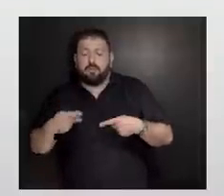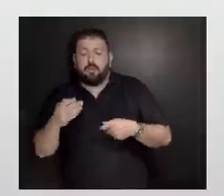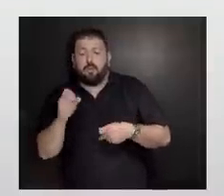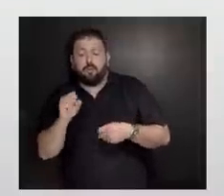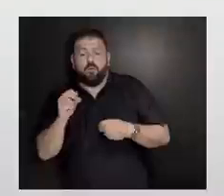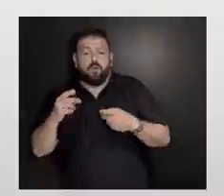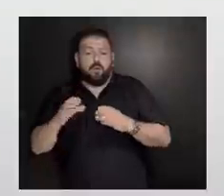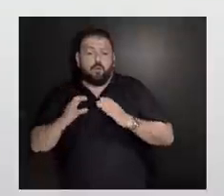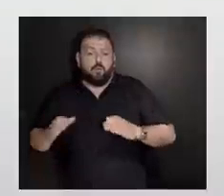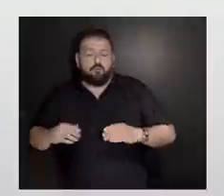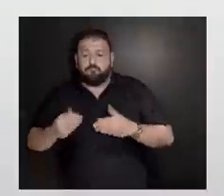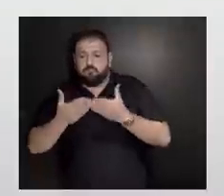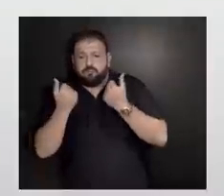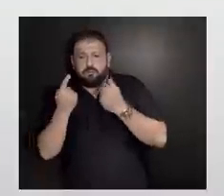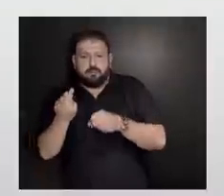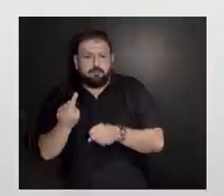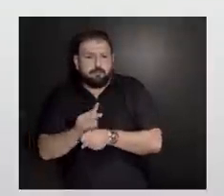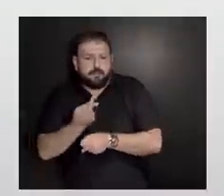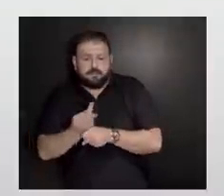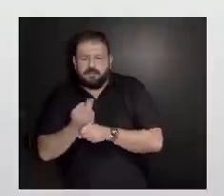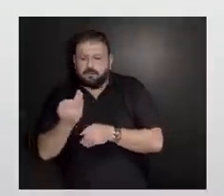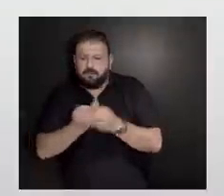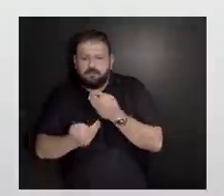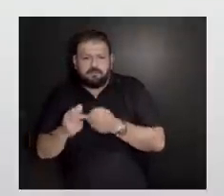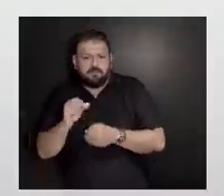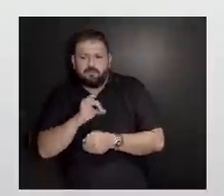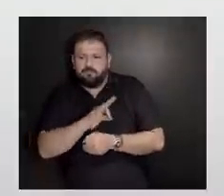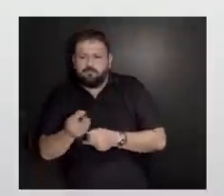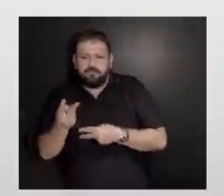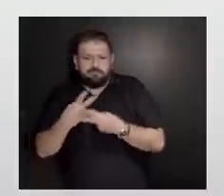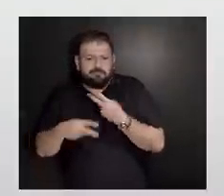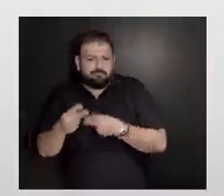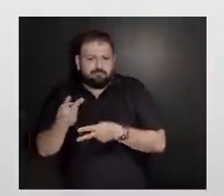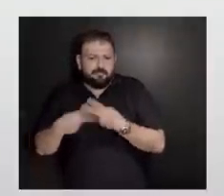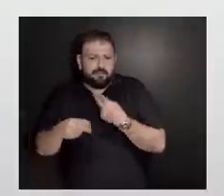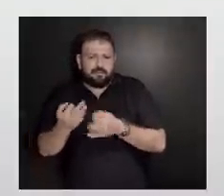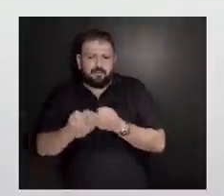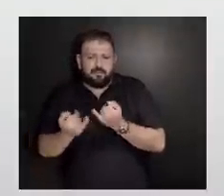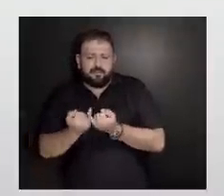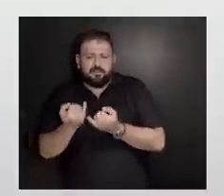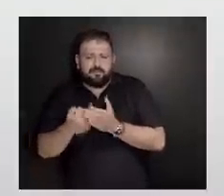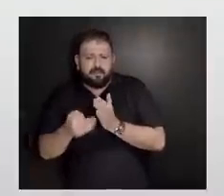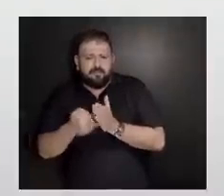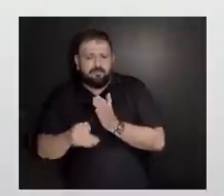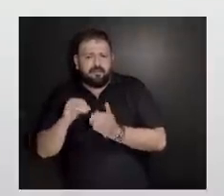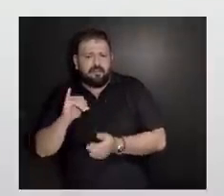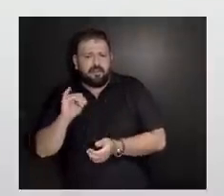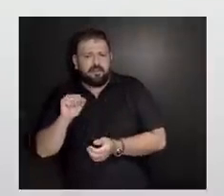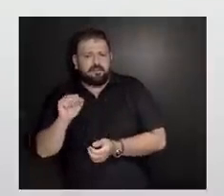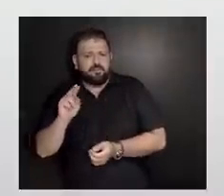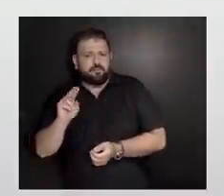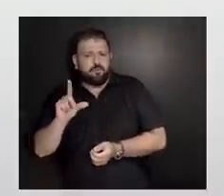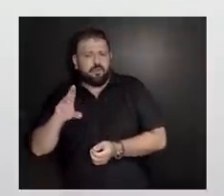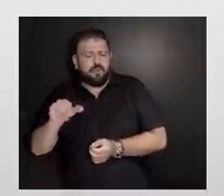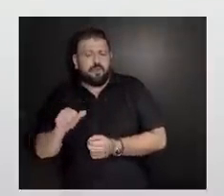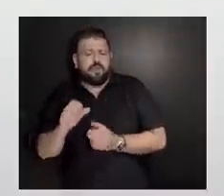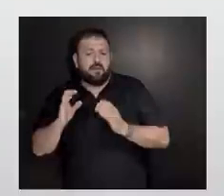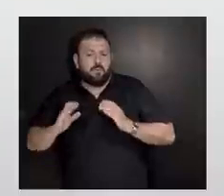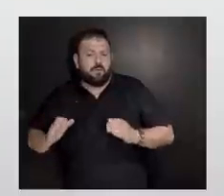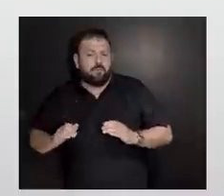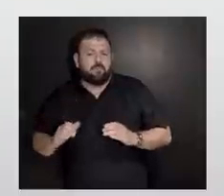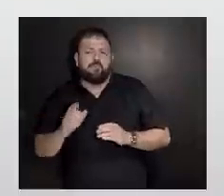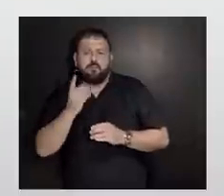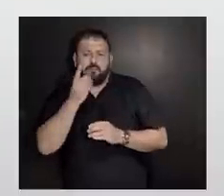que hace es como de piensa que no está produciendo insulina, no se está pudiendo absorber este componente, entonces lo que hace el cuerpo es decir,